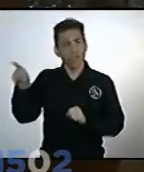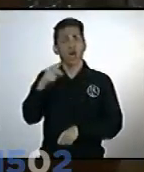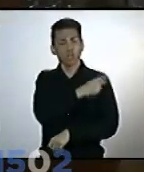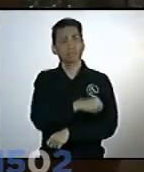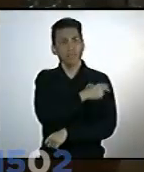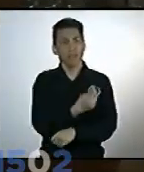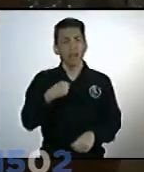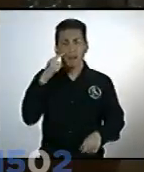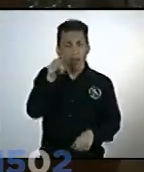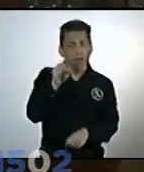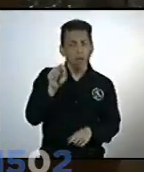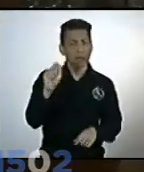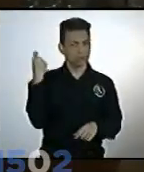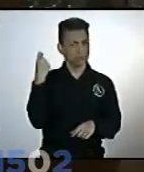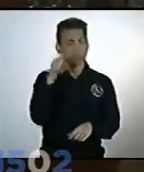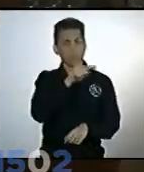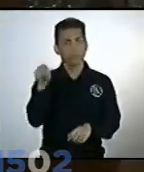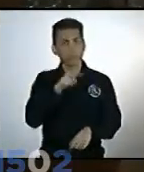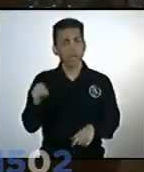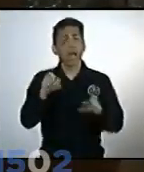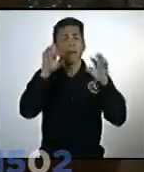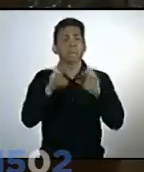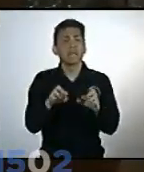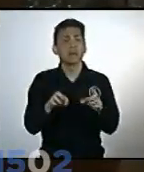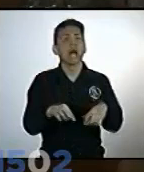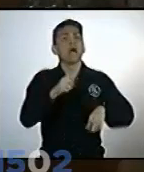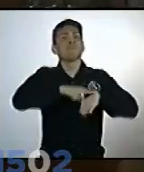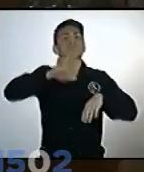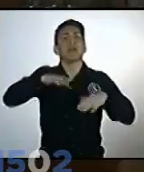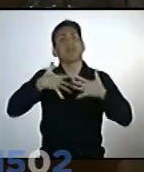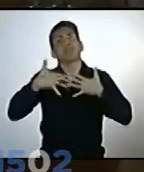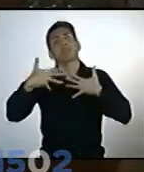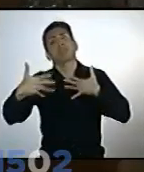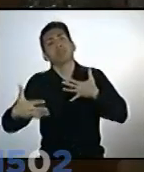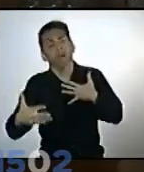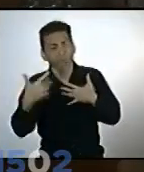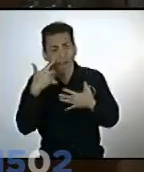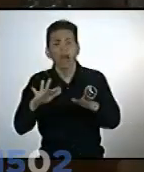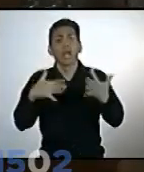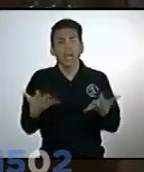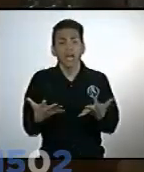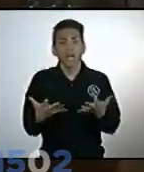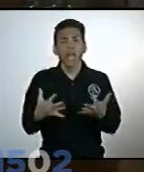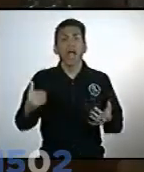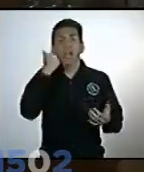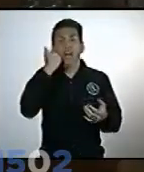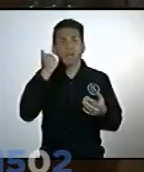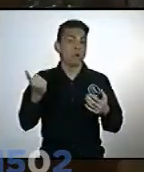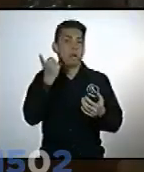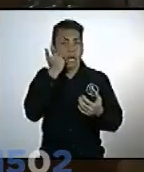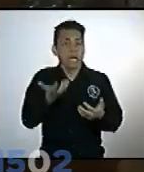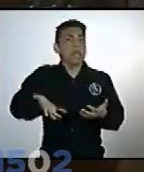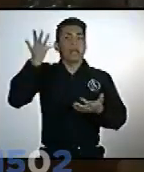Hemos visto en las últimas semanas cómo las personas están llegando ya prácticamente cuando la enfermedad